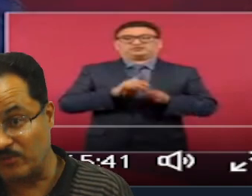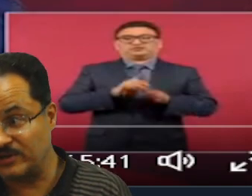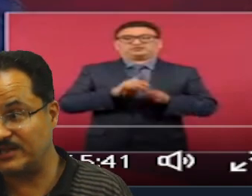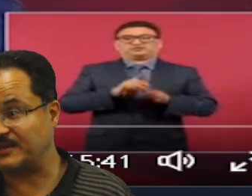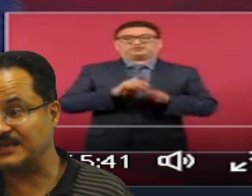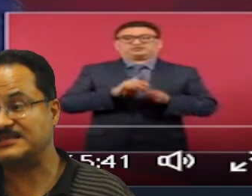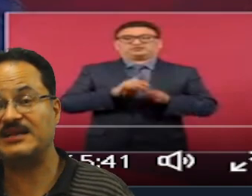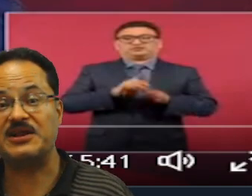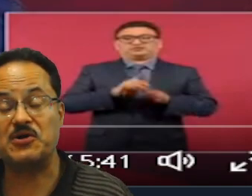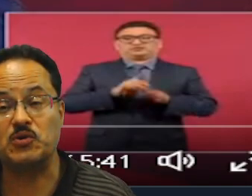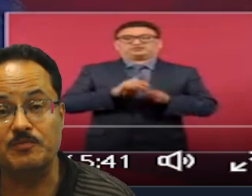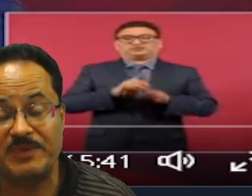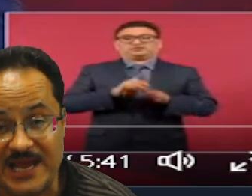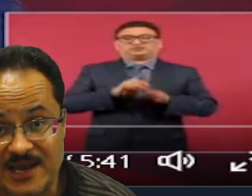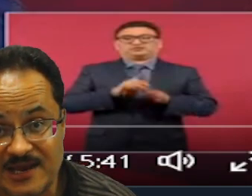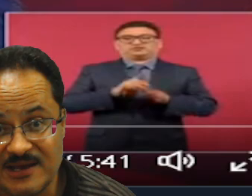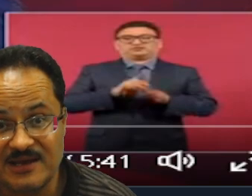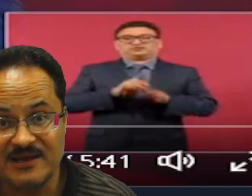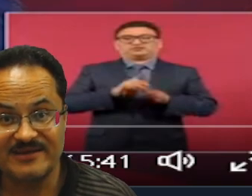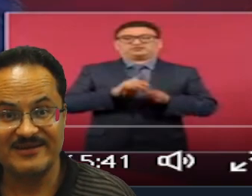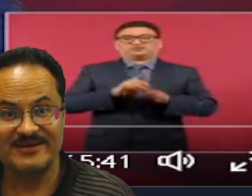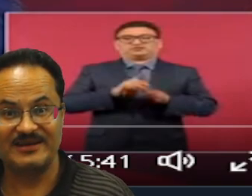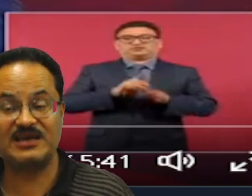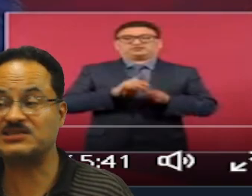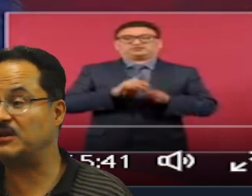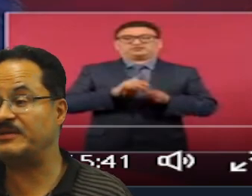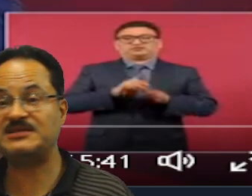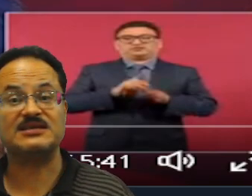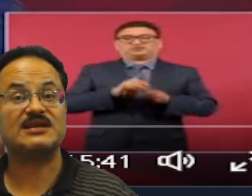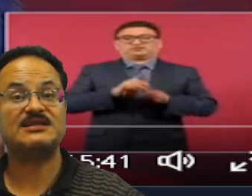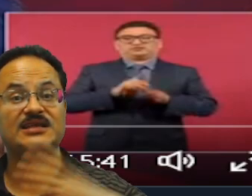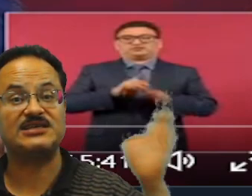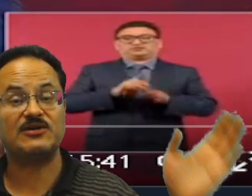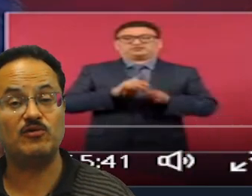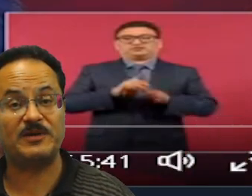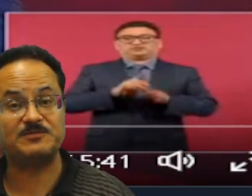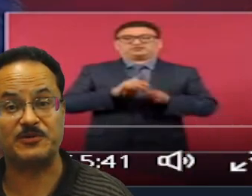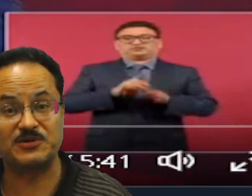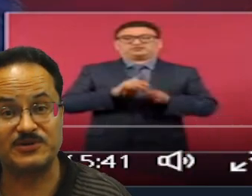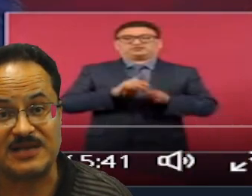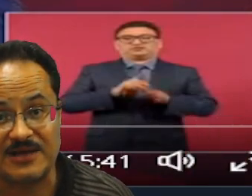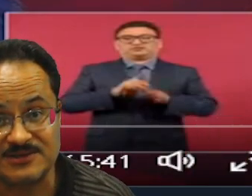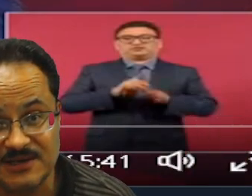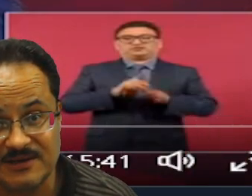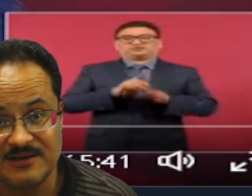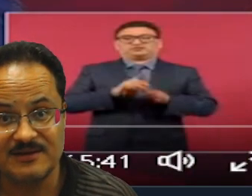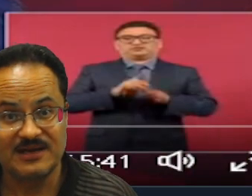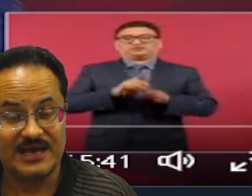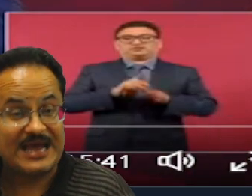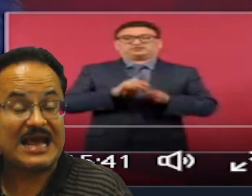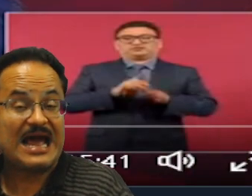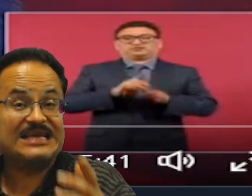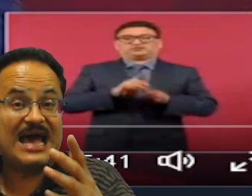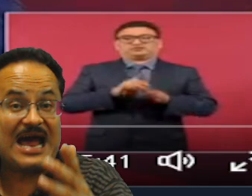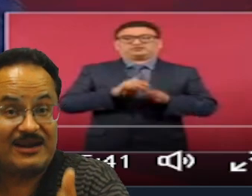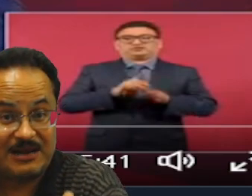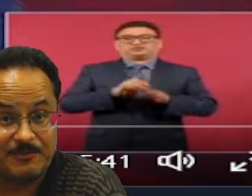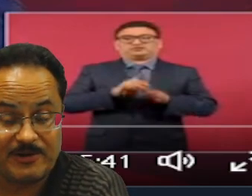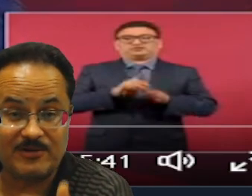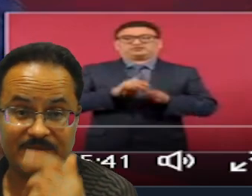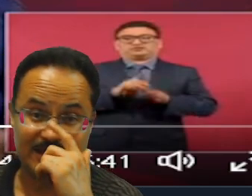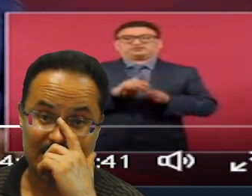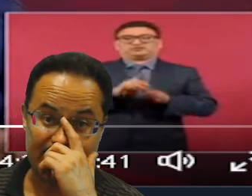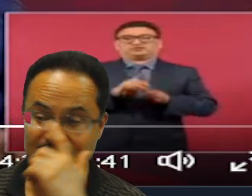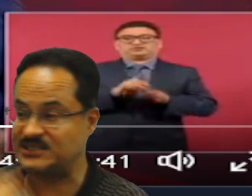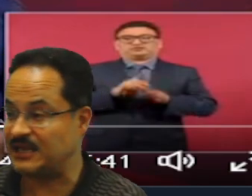prometió como líder de la izquierda y no cumple y que solamente se trata de echar culpas por todos lados engañar